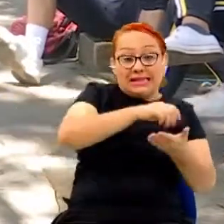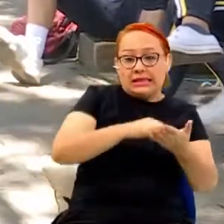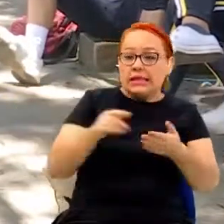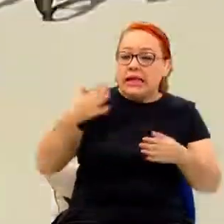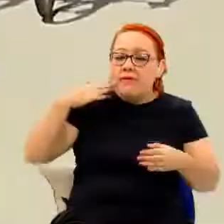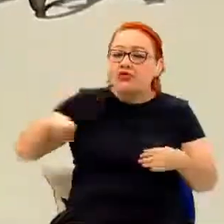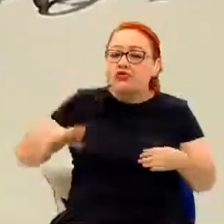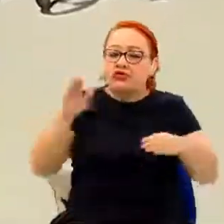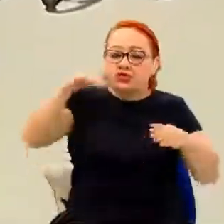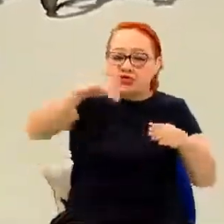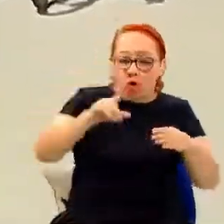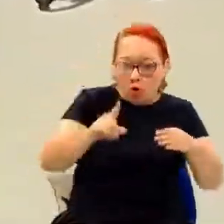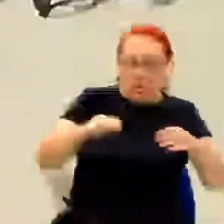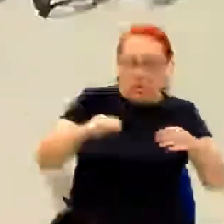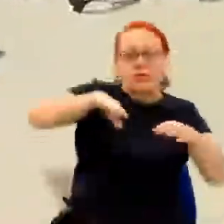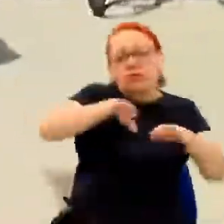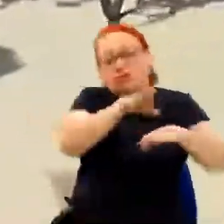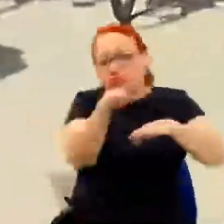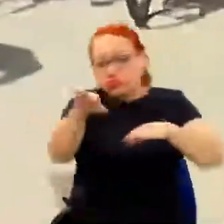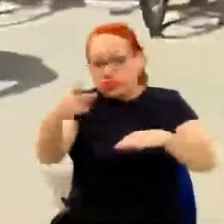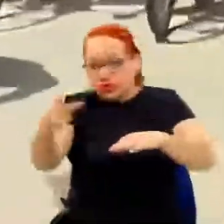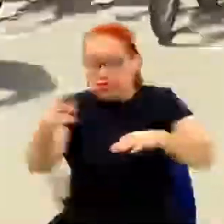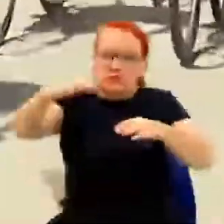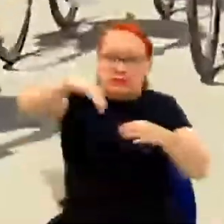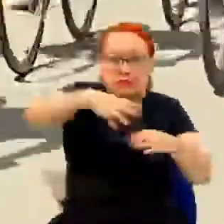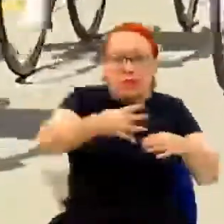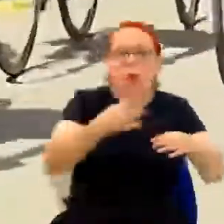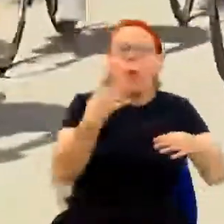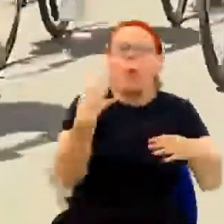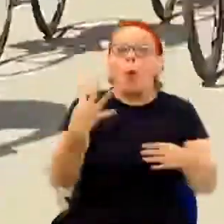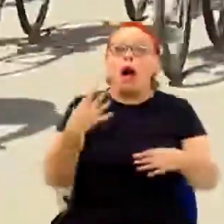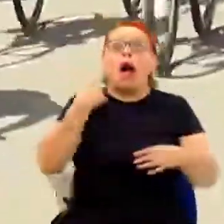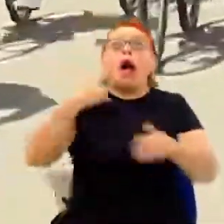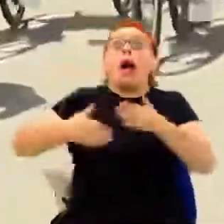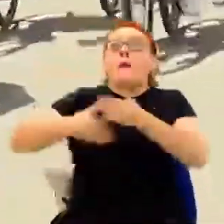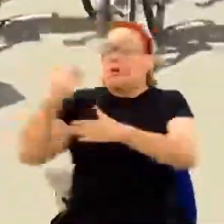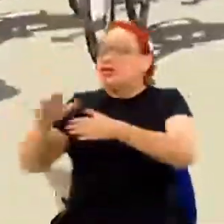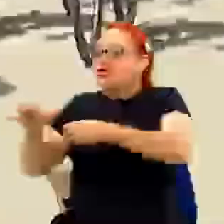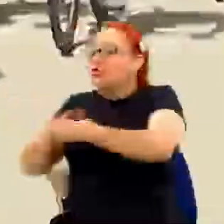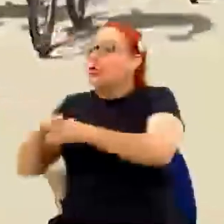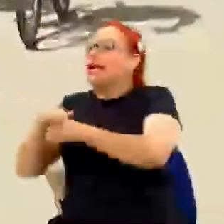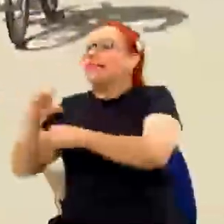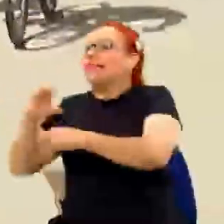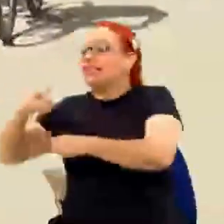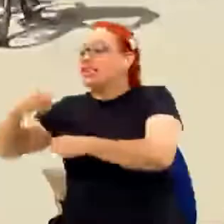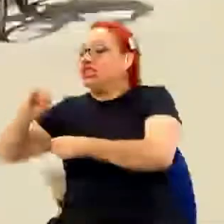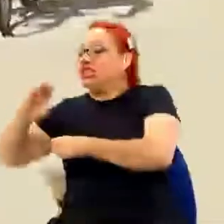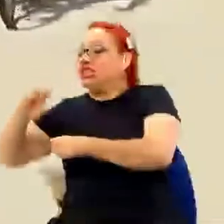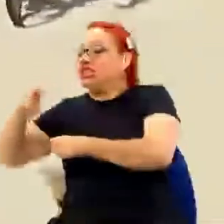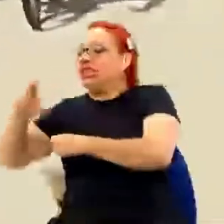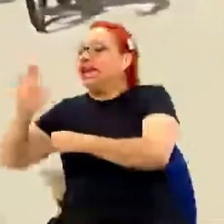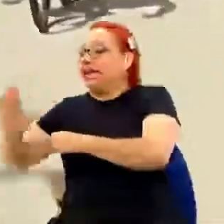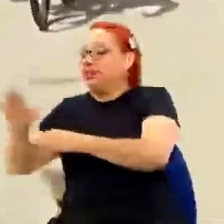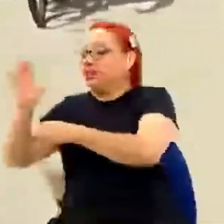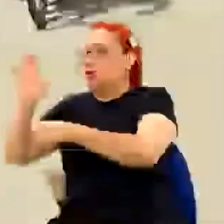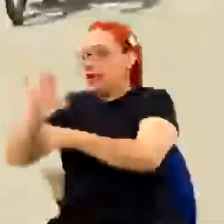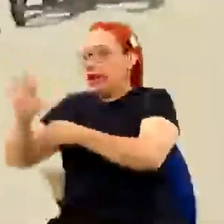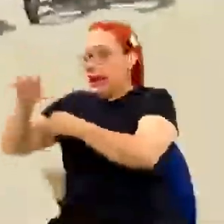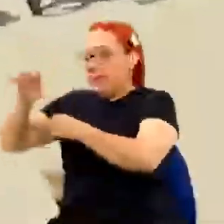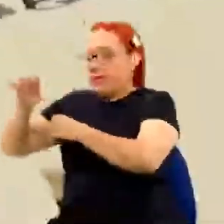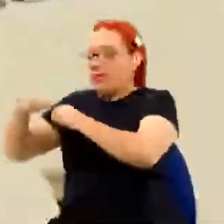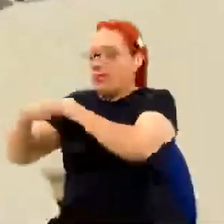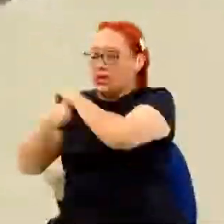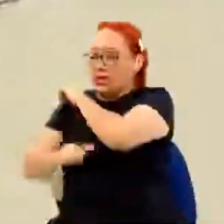con llegada acá en Oiba. Luego de 118 kilómetros de recorrido, partió de Chiquinquirá en el departamento de Boyacá. Pasó por Puente